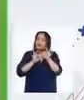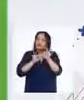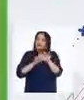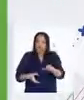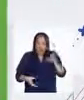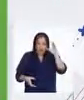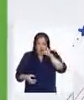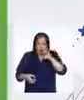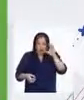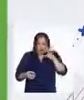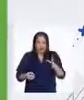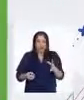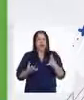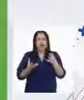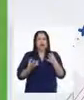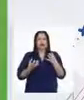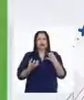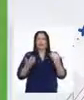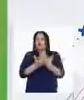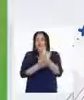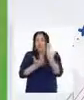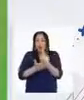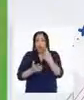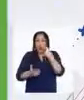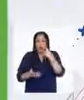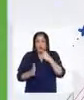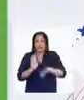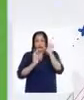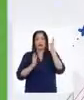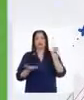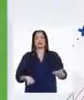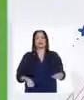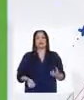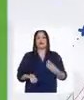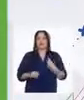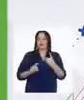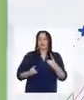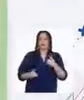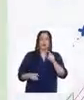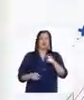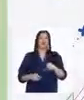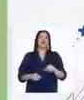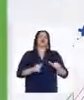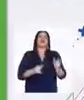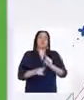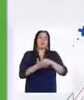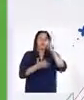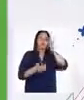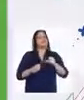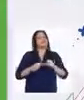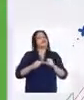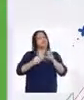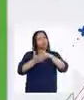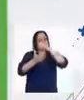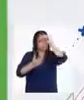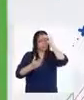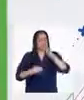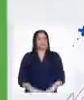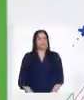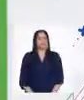buscar estar actualizado, porque uno nunca deja de aprender. Por lo